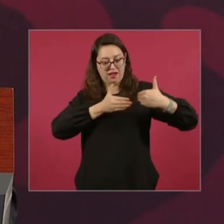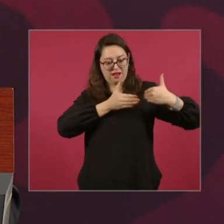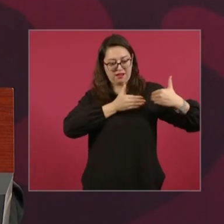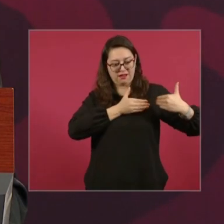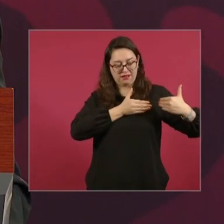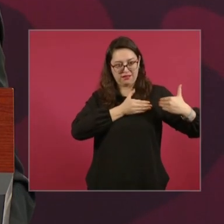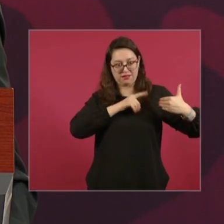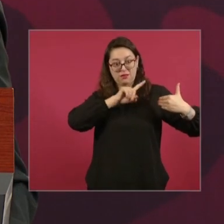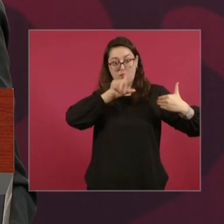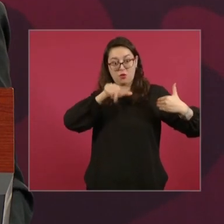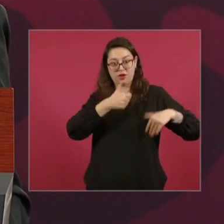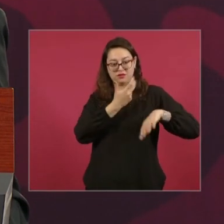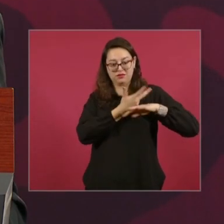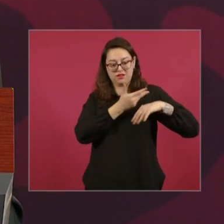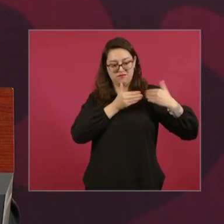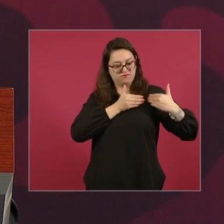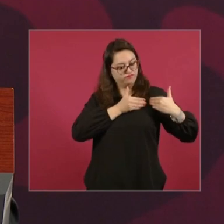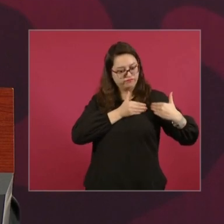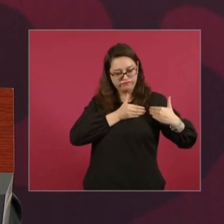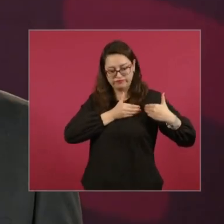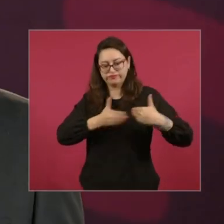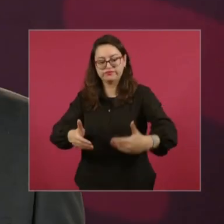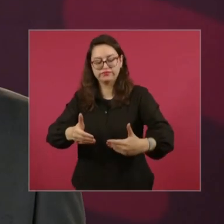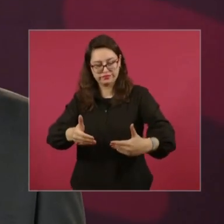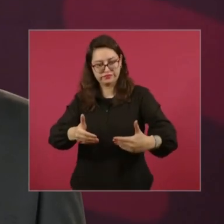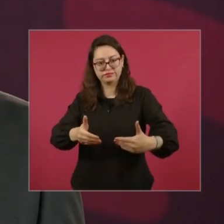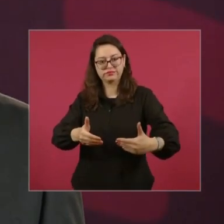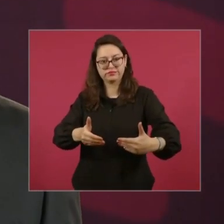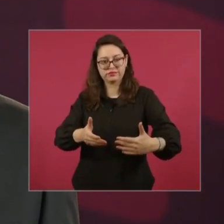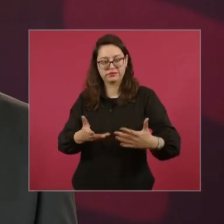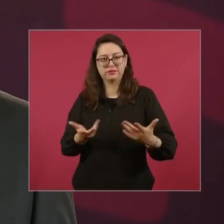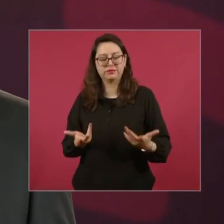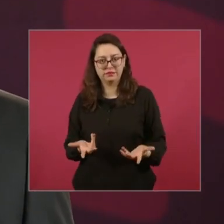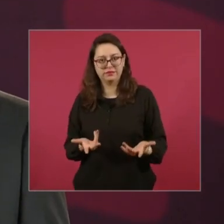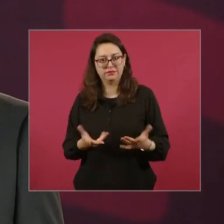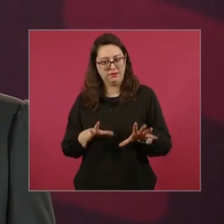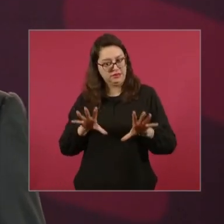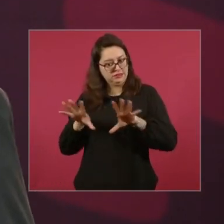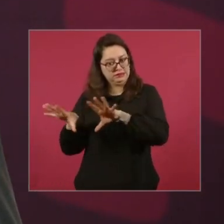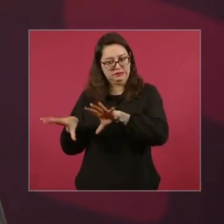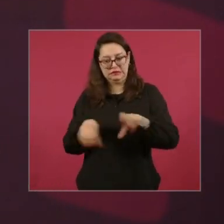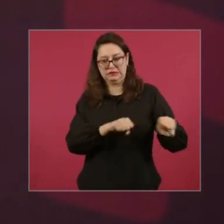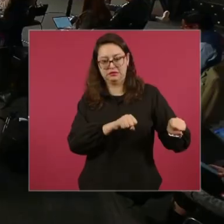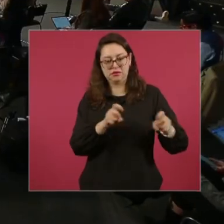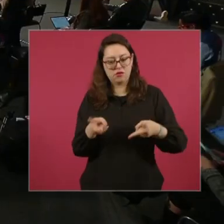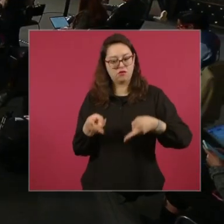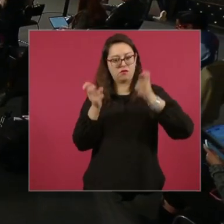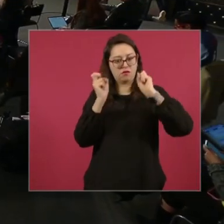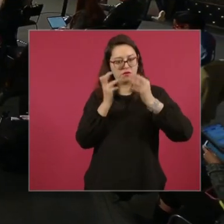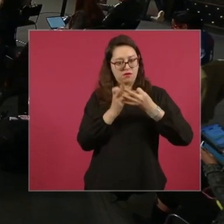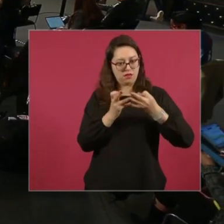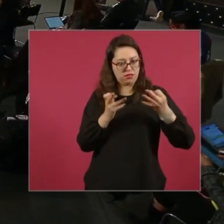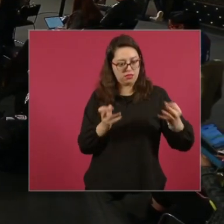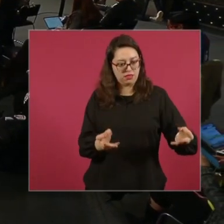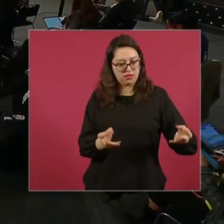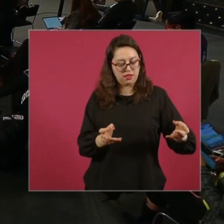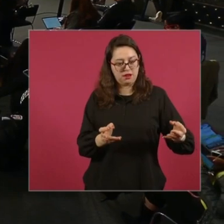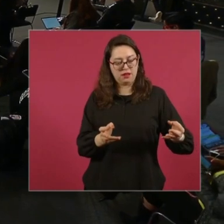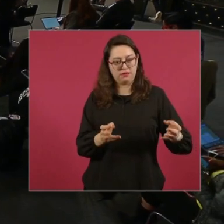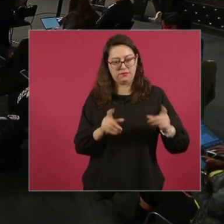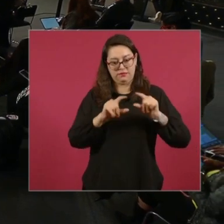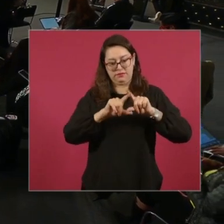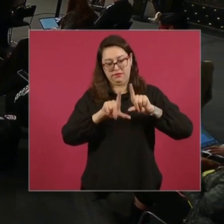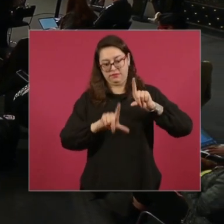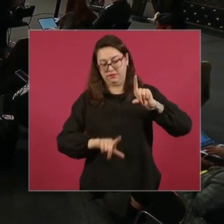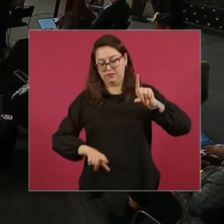Bueno, cuando dan ese zarpazo y nos quitan la mitad del